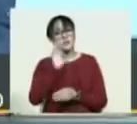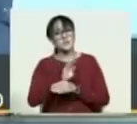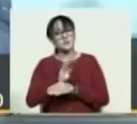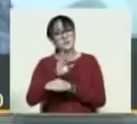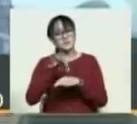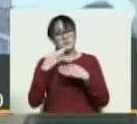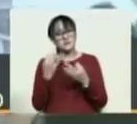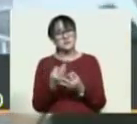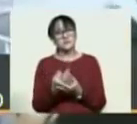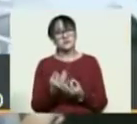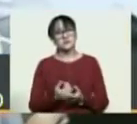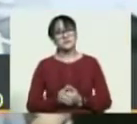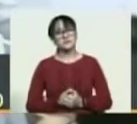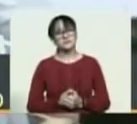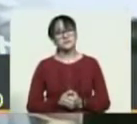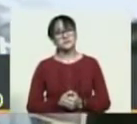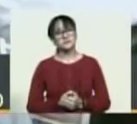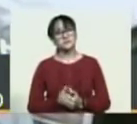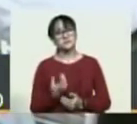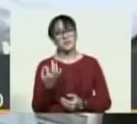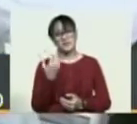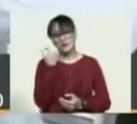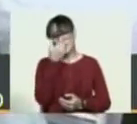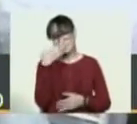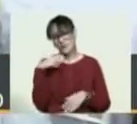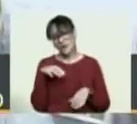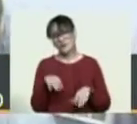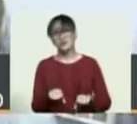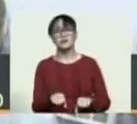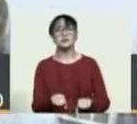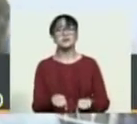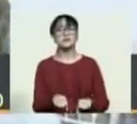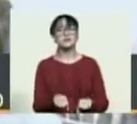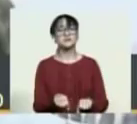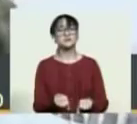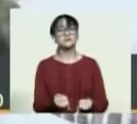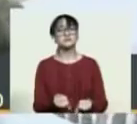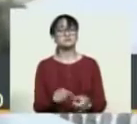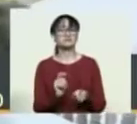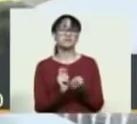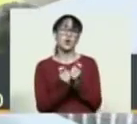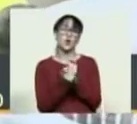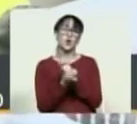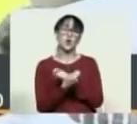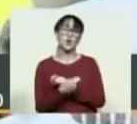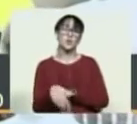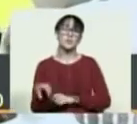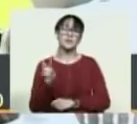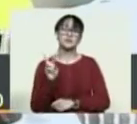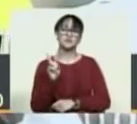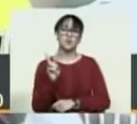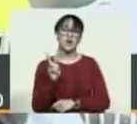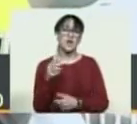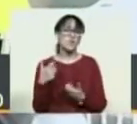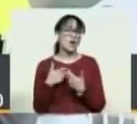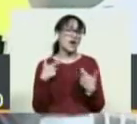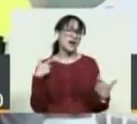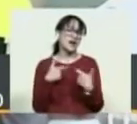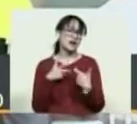familia, verdaderamente los capitalistas, los salvajes, hubieran convertido a Venezuela en un campo de